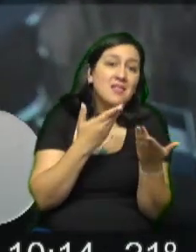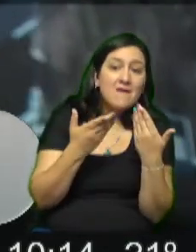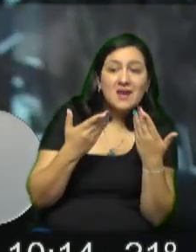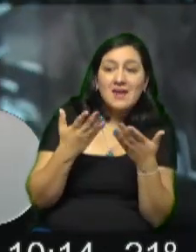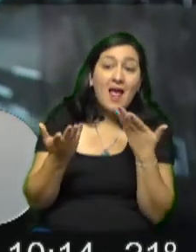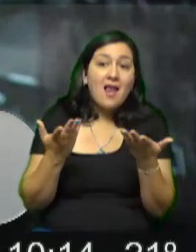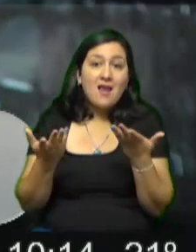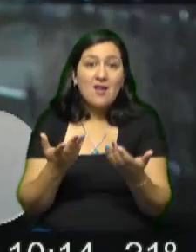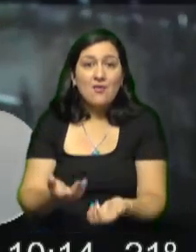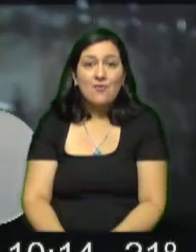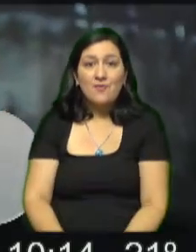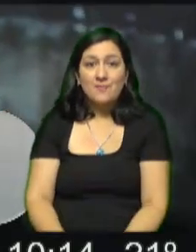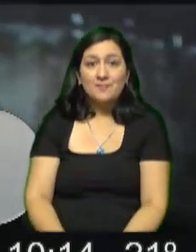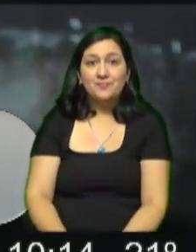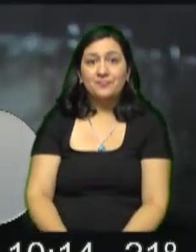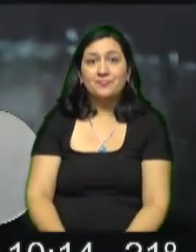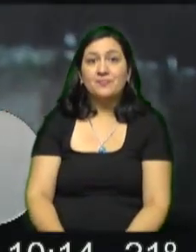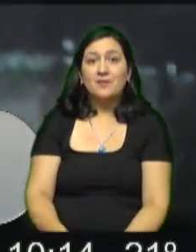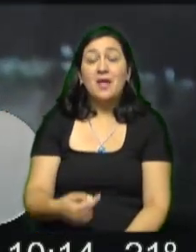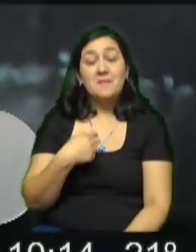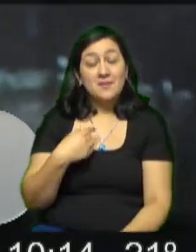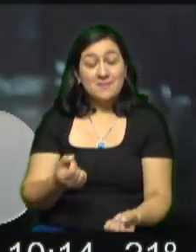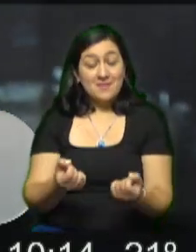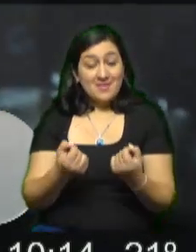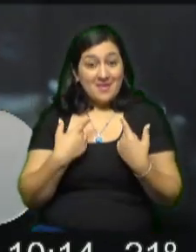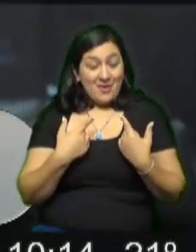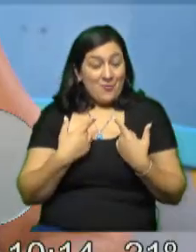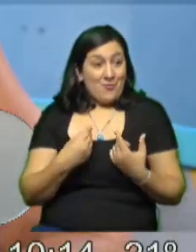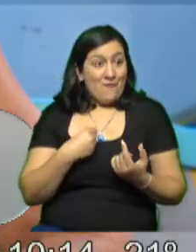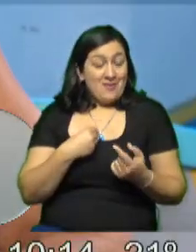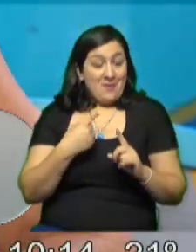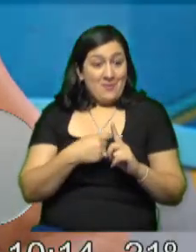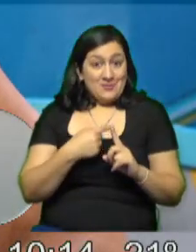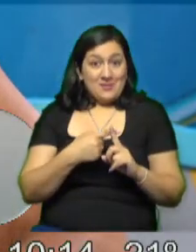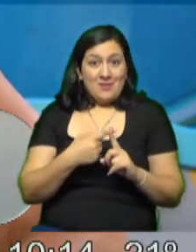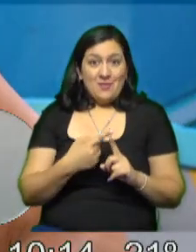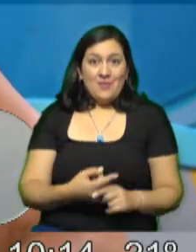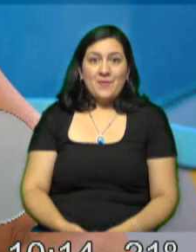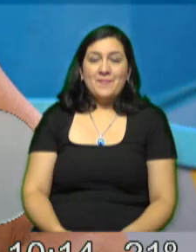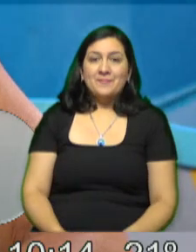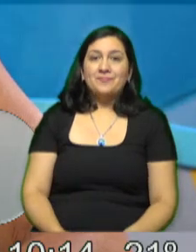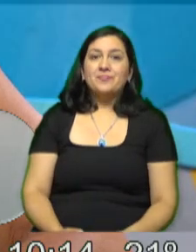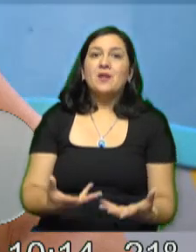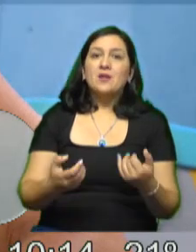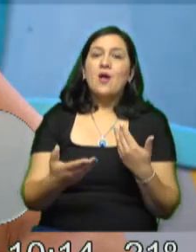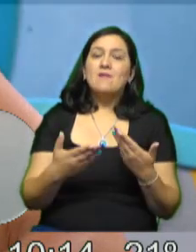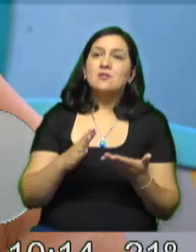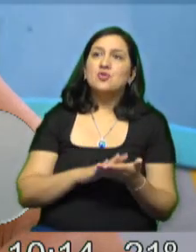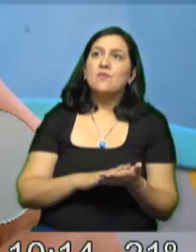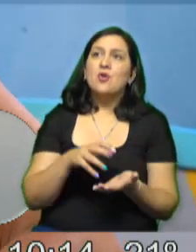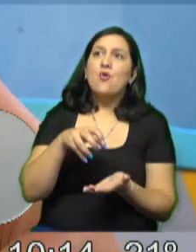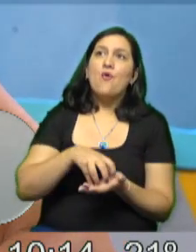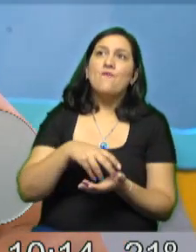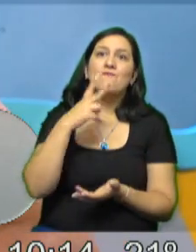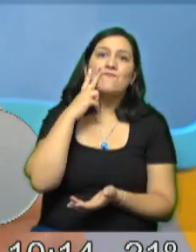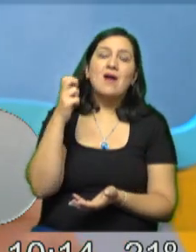contigo. Bueno, es una cosa que me levanta el ánimo permanentemente, ¿no? Quiero volver a eso, pero antes una cosita más de los bares. En alguno de esos bares o